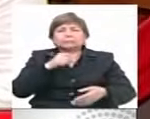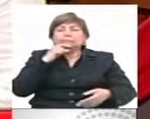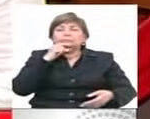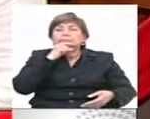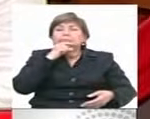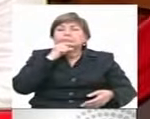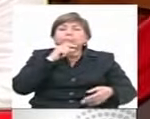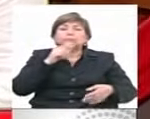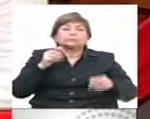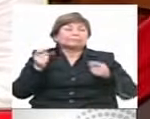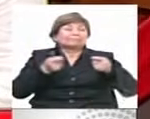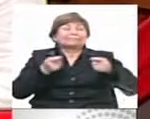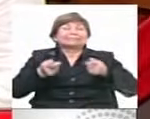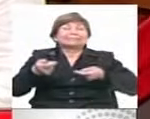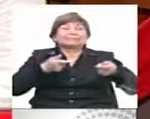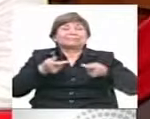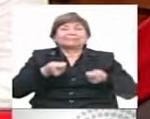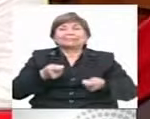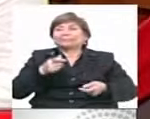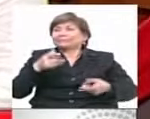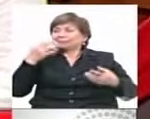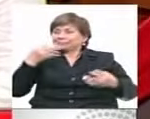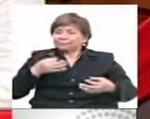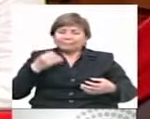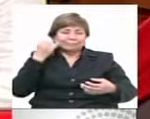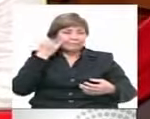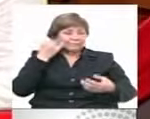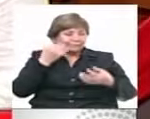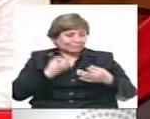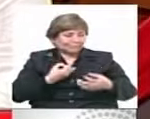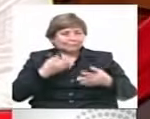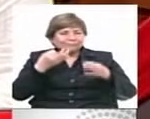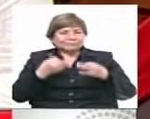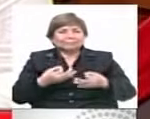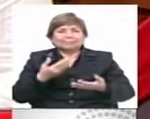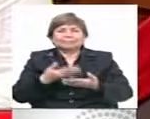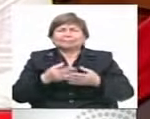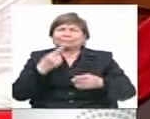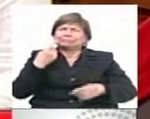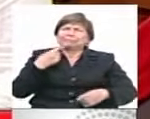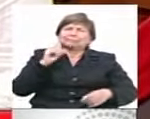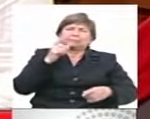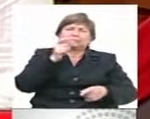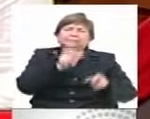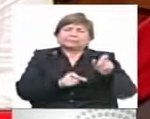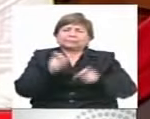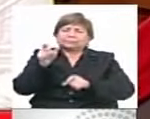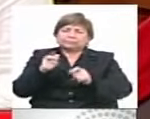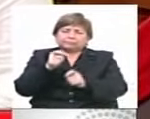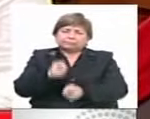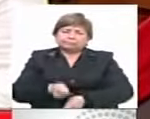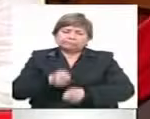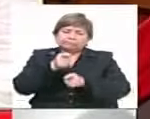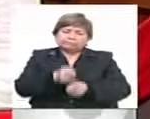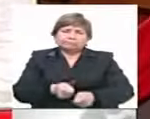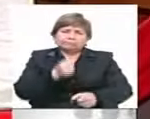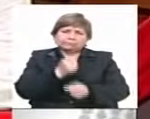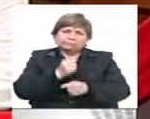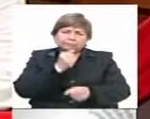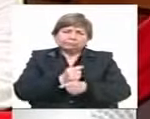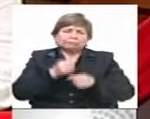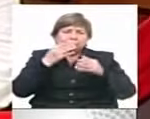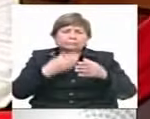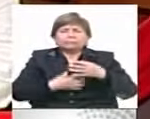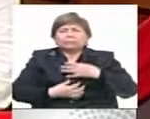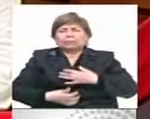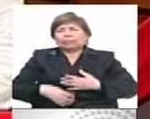mujeres, de los líderes indígenas, quienes defienden su territorio y de los millones de agricultores y campesinos, de quienes enfrentan el